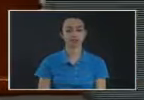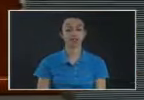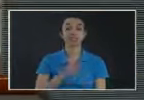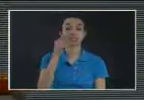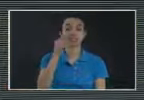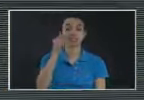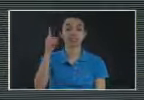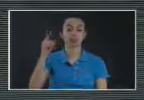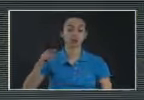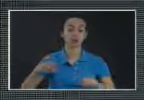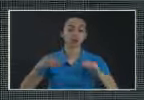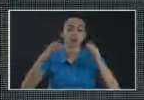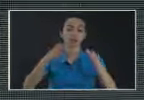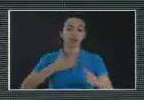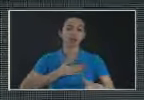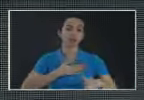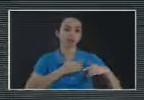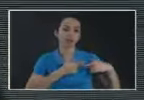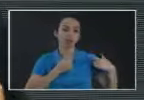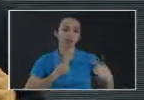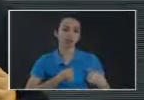El Señor ponía en mi corazón, fíjate bien.